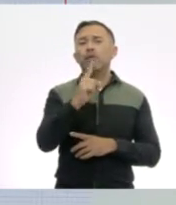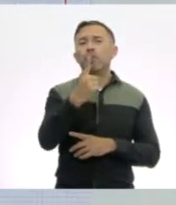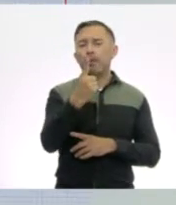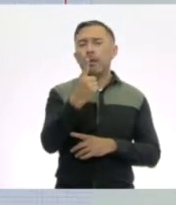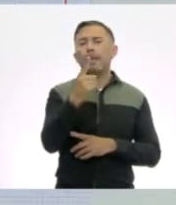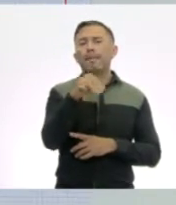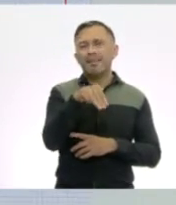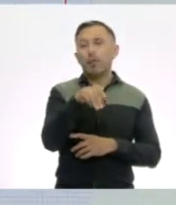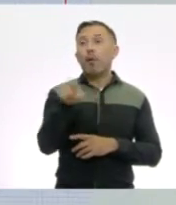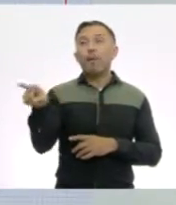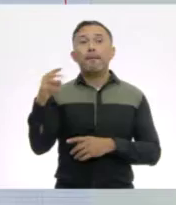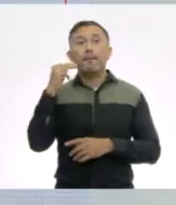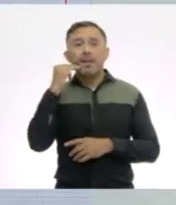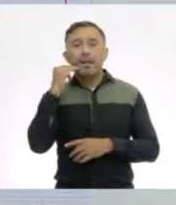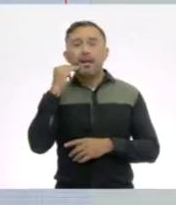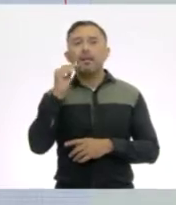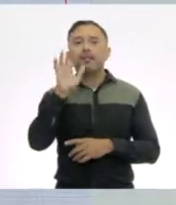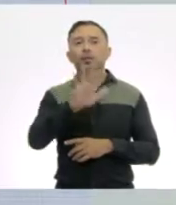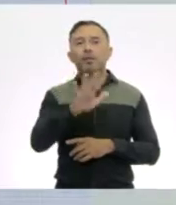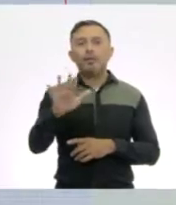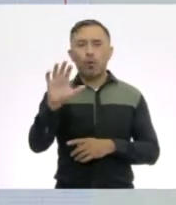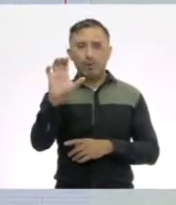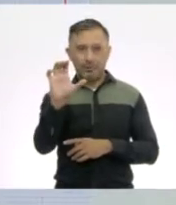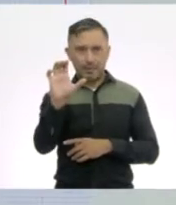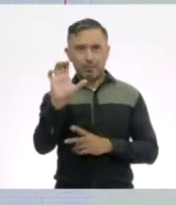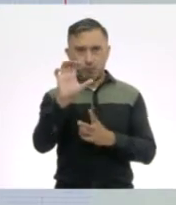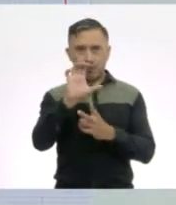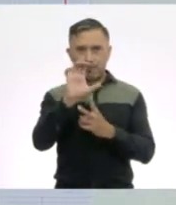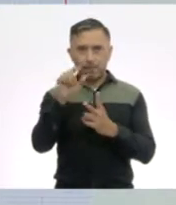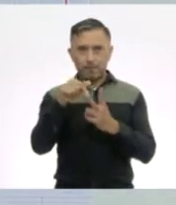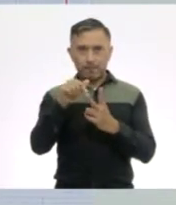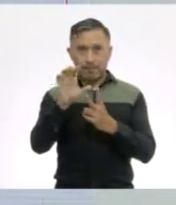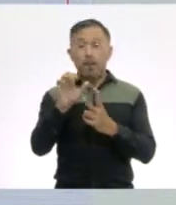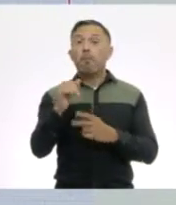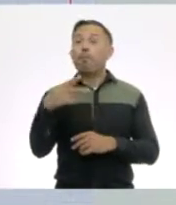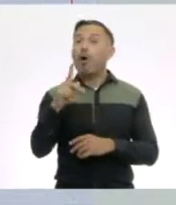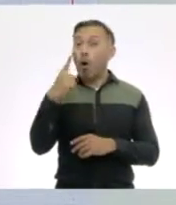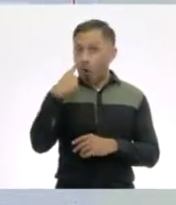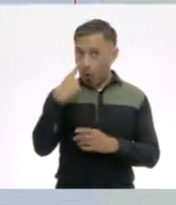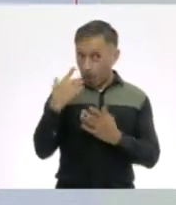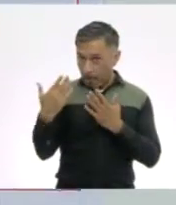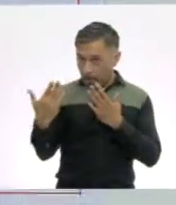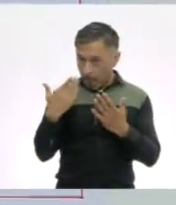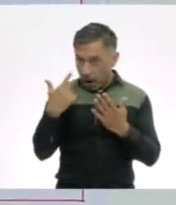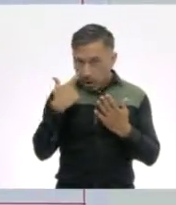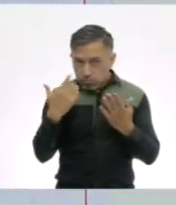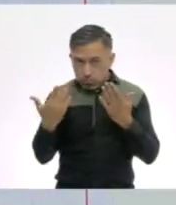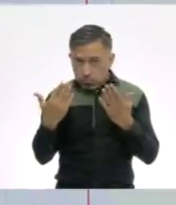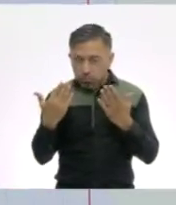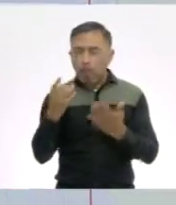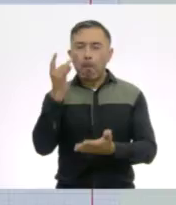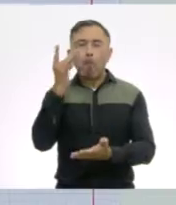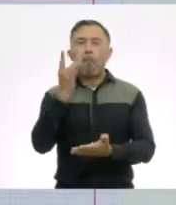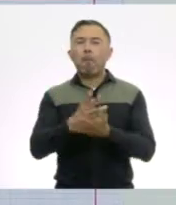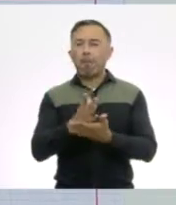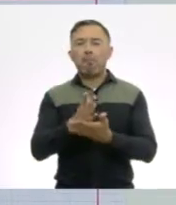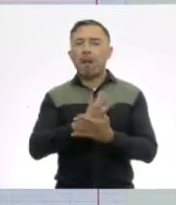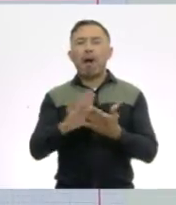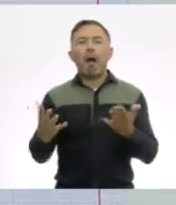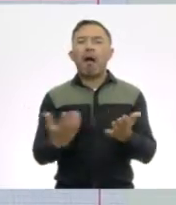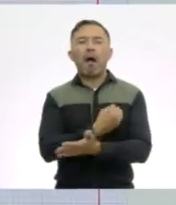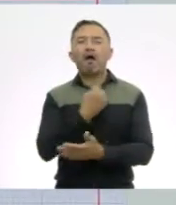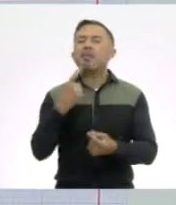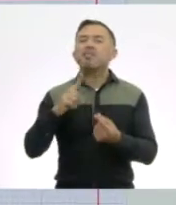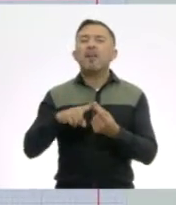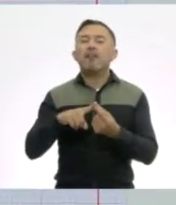55 centésimos. Sin embargo, usando el criterio de comparación, sabemos que ¿quién ganó? Yo.